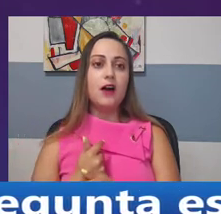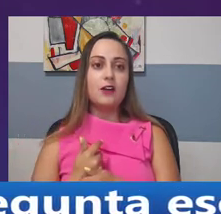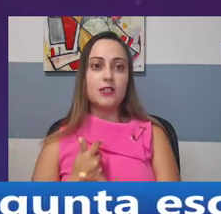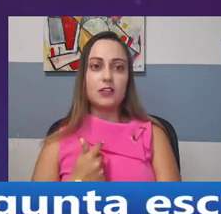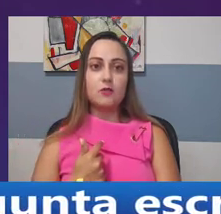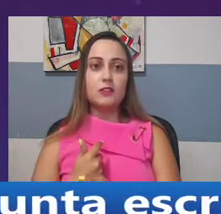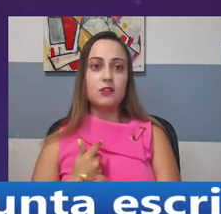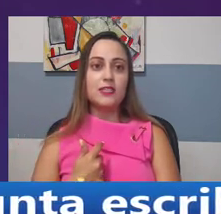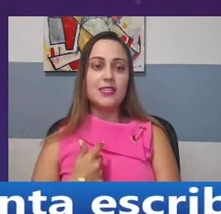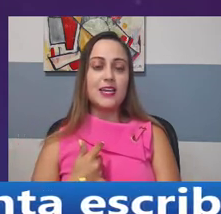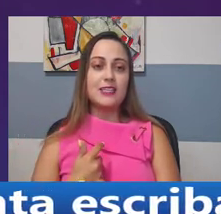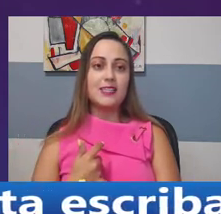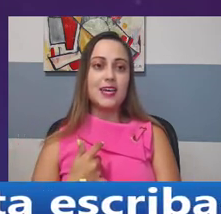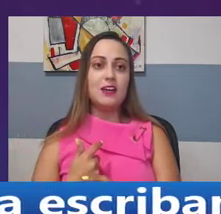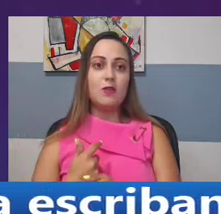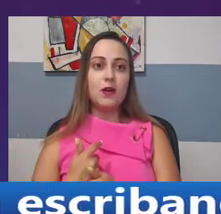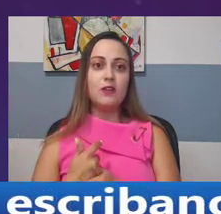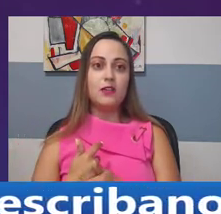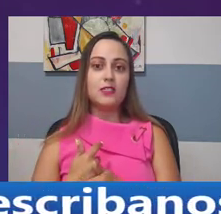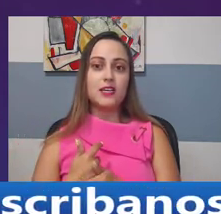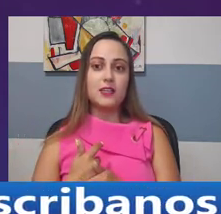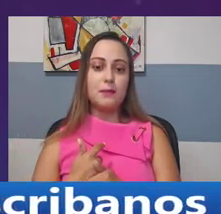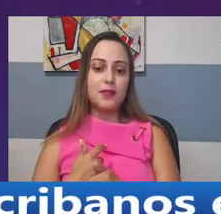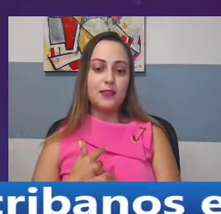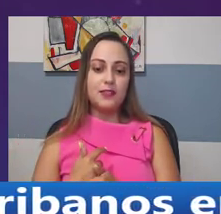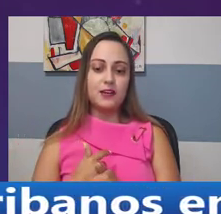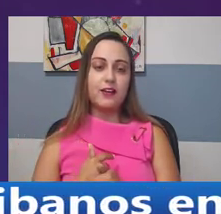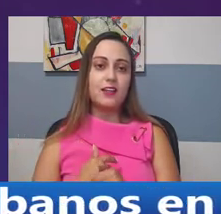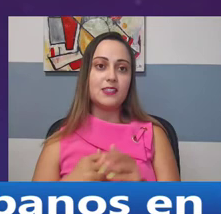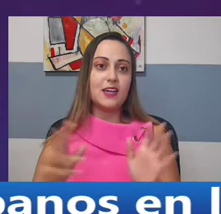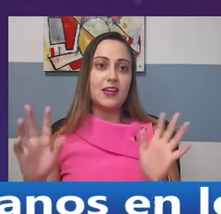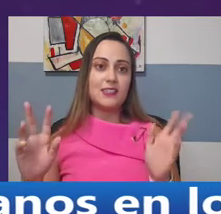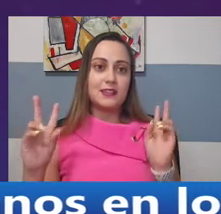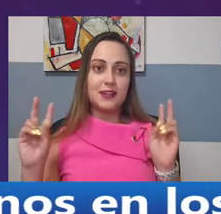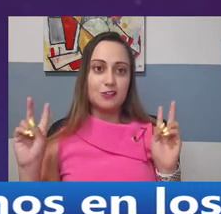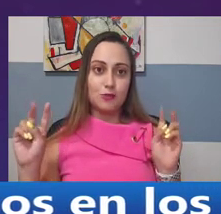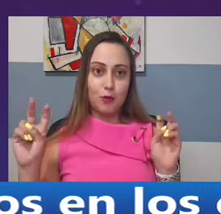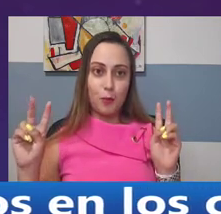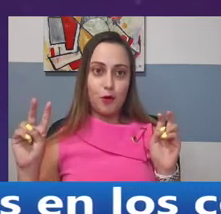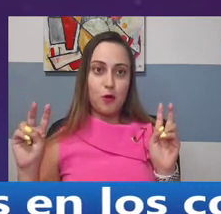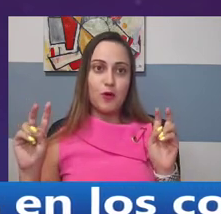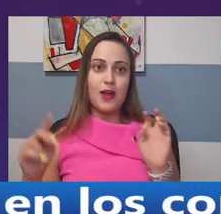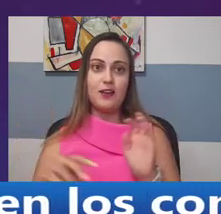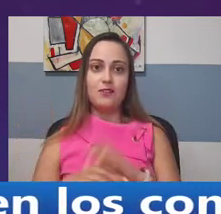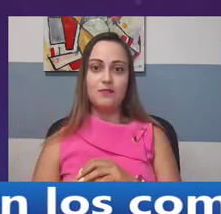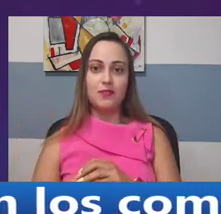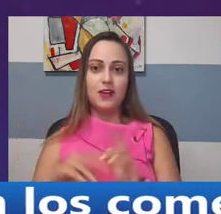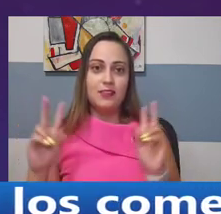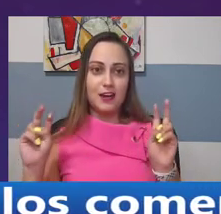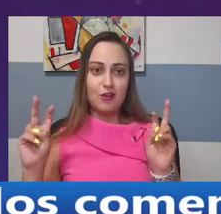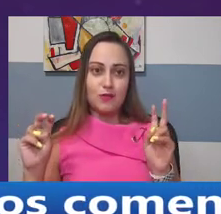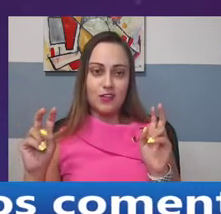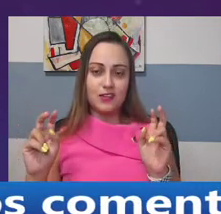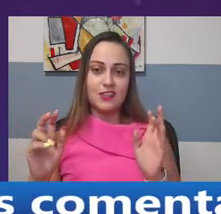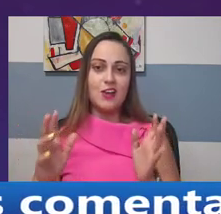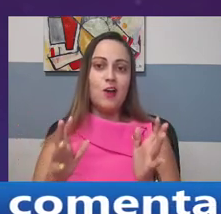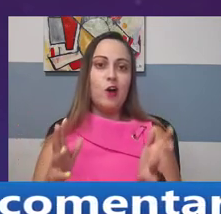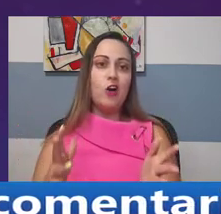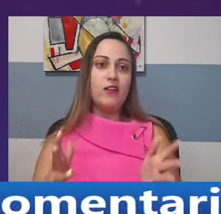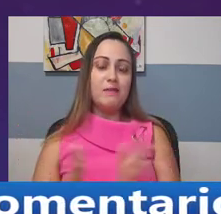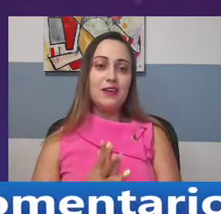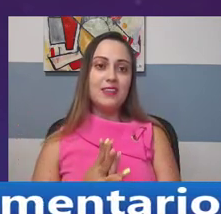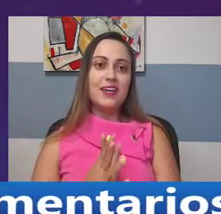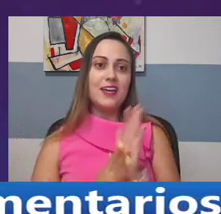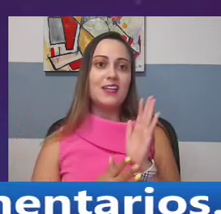cosa que tú mencionaste es que lo bueno de ser independiente es el realeste es que tienes tu propio horario, entre comillas.